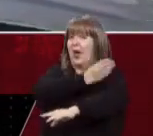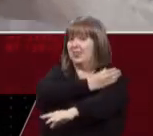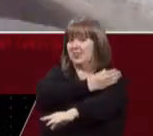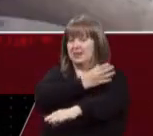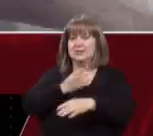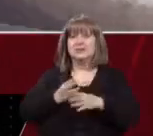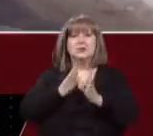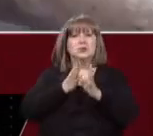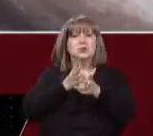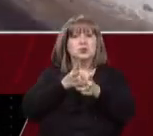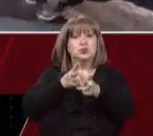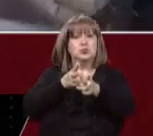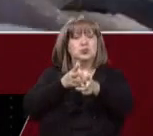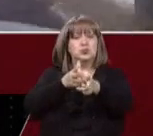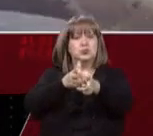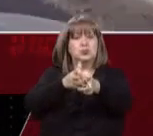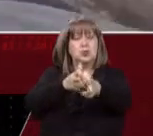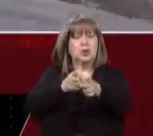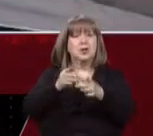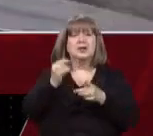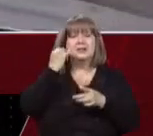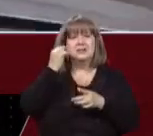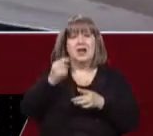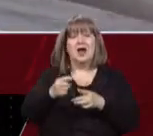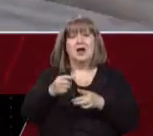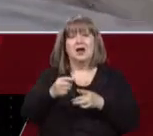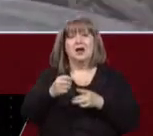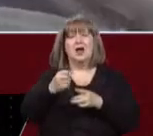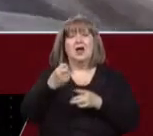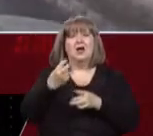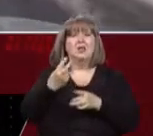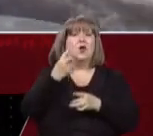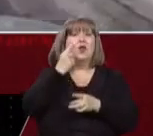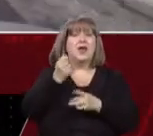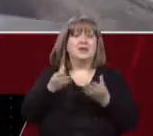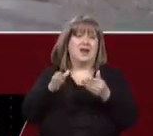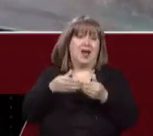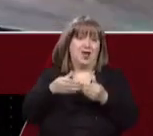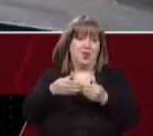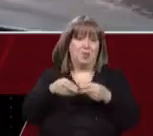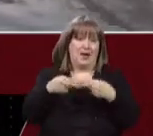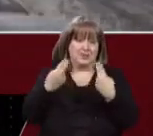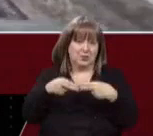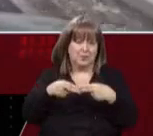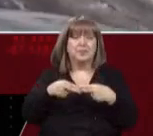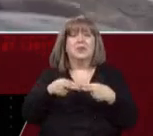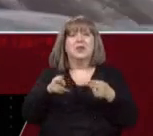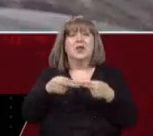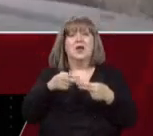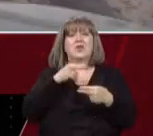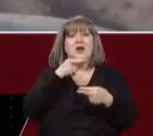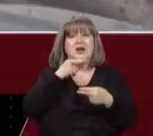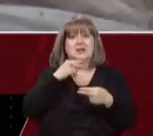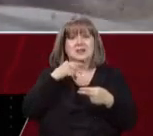es que como vos bien marcadas pudimos un cierre casi todo un día completo el día finales del día viernes